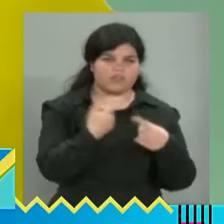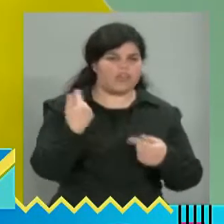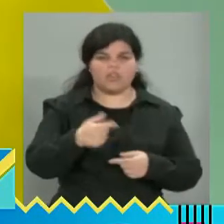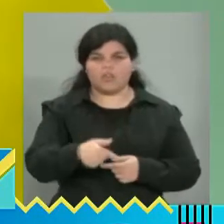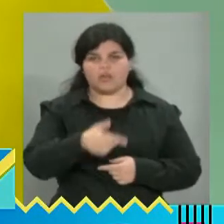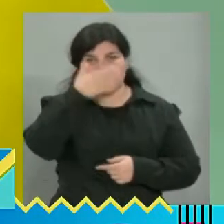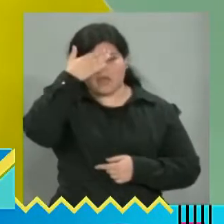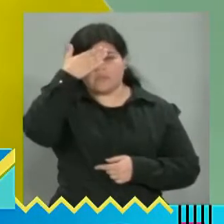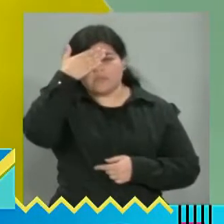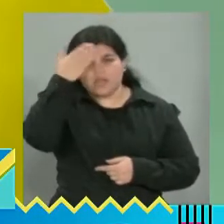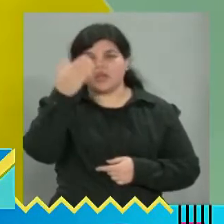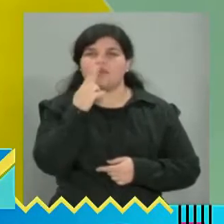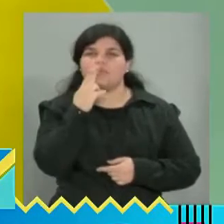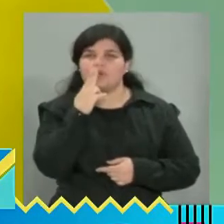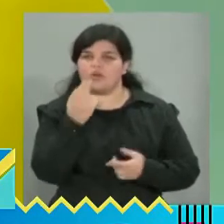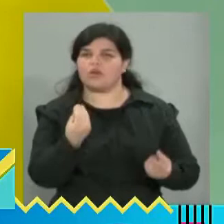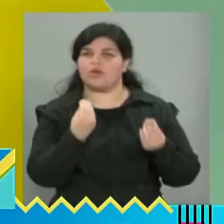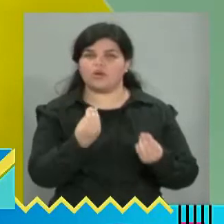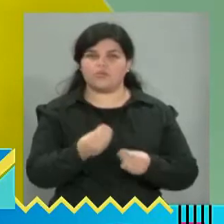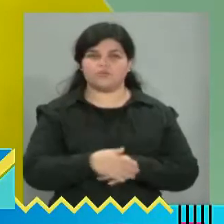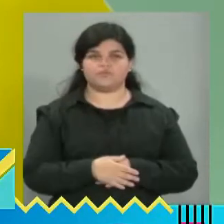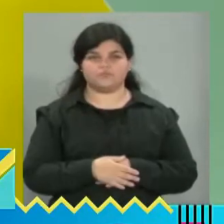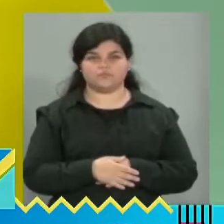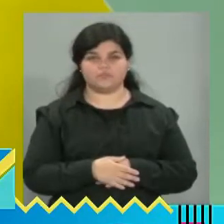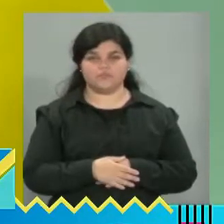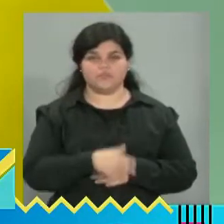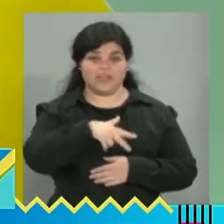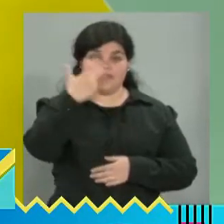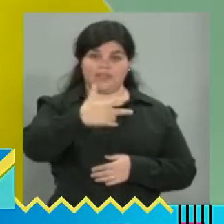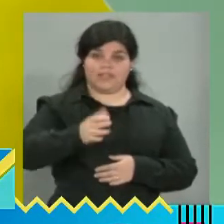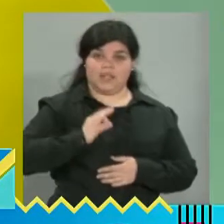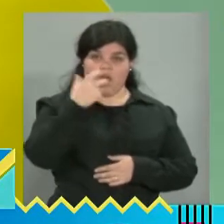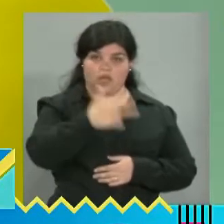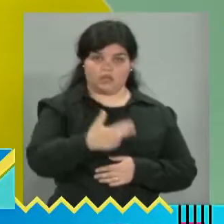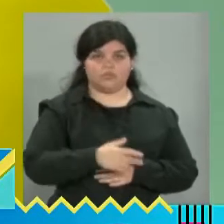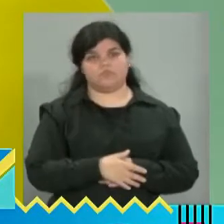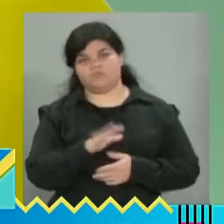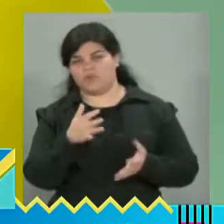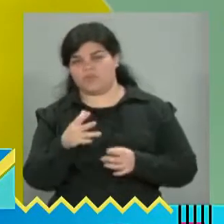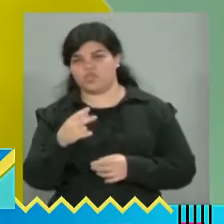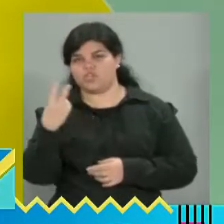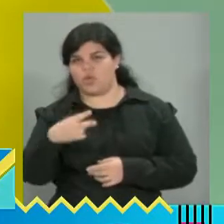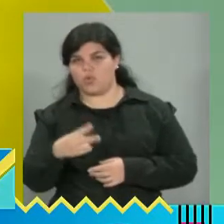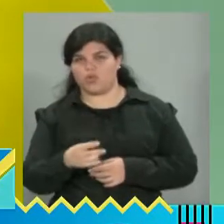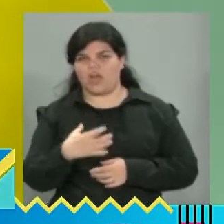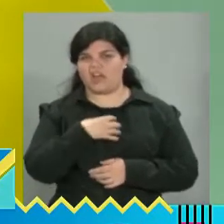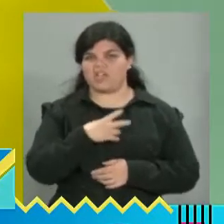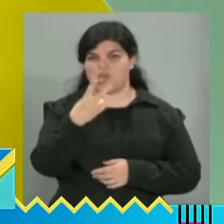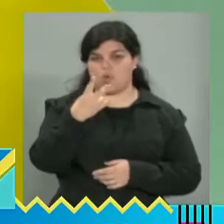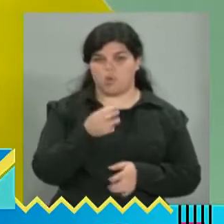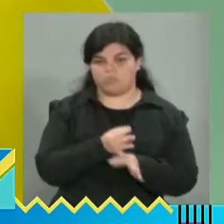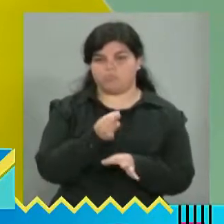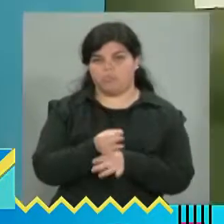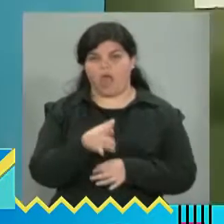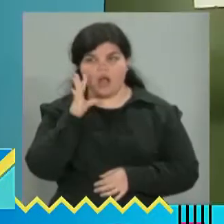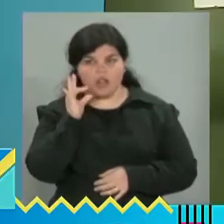que hasta tercero en qué están formados. Y en segundo le dan 2 clases más o menos y es lo único que, si se acuerdan